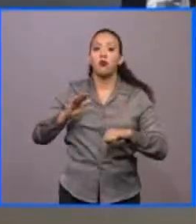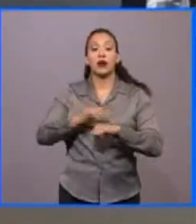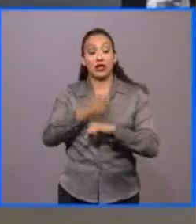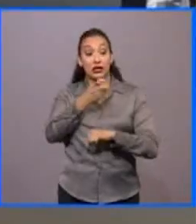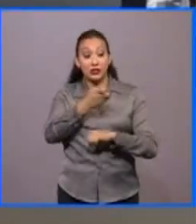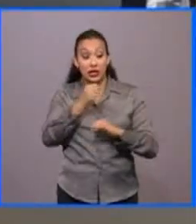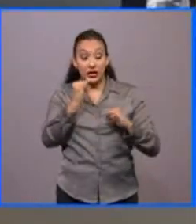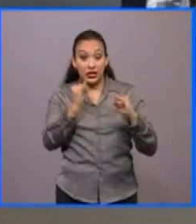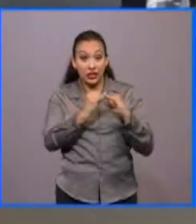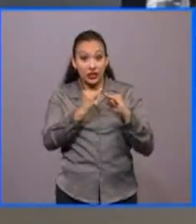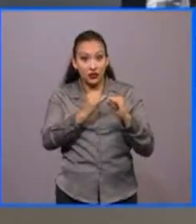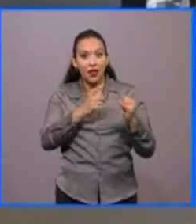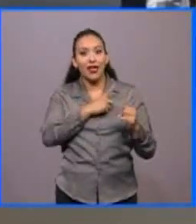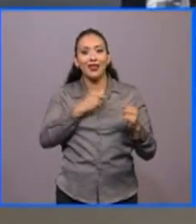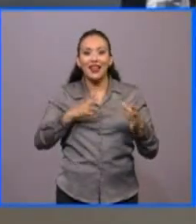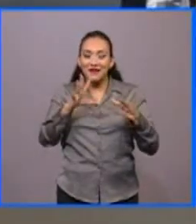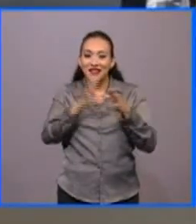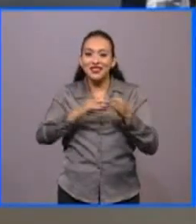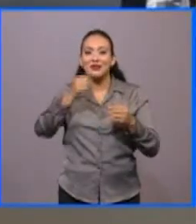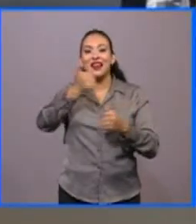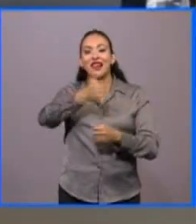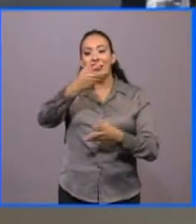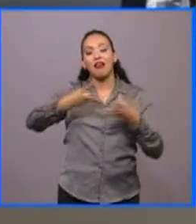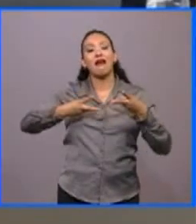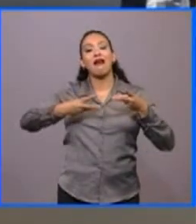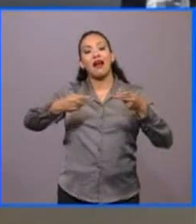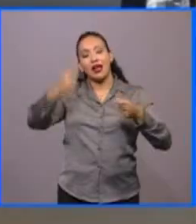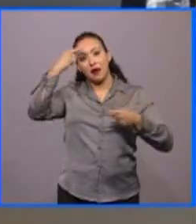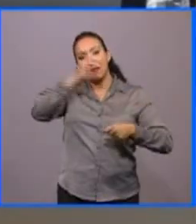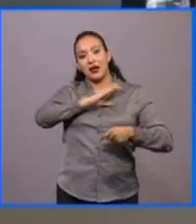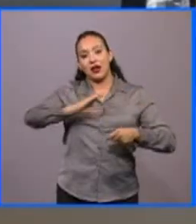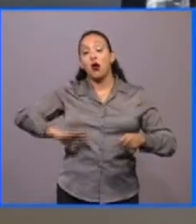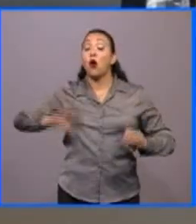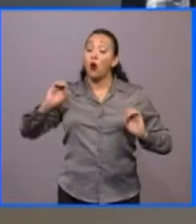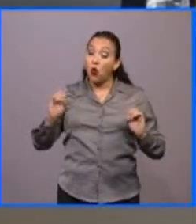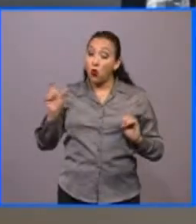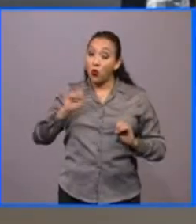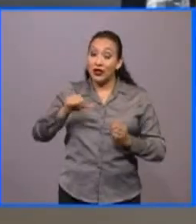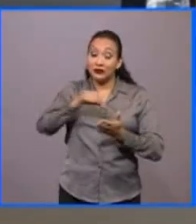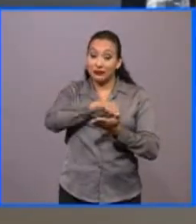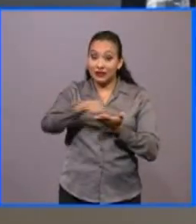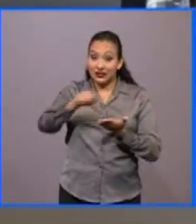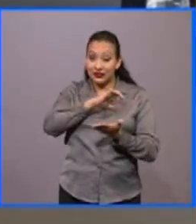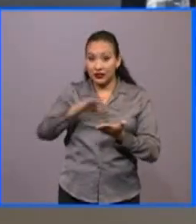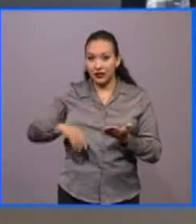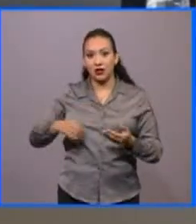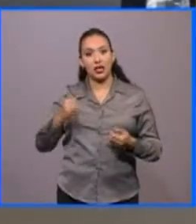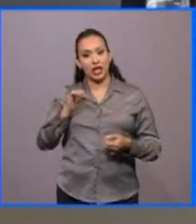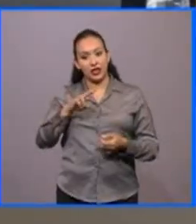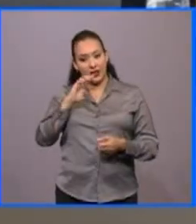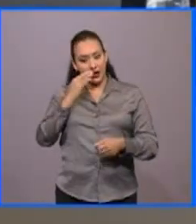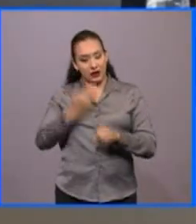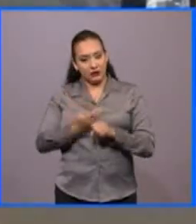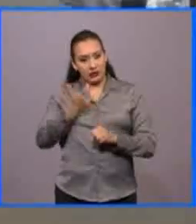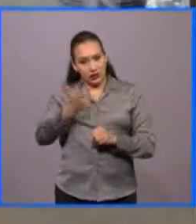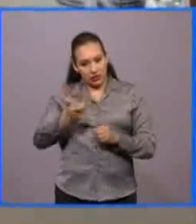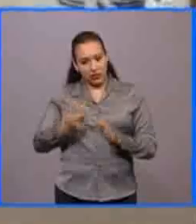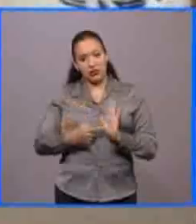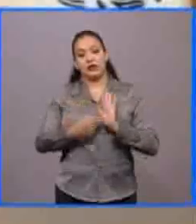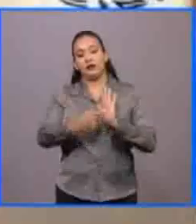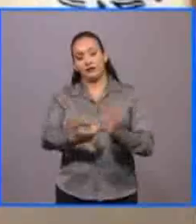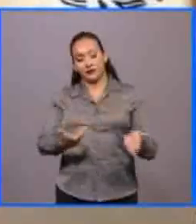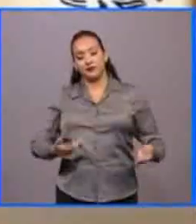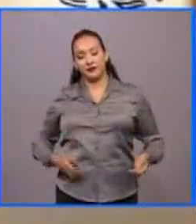institución corresponde declarar la validez de cada elección o la cancelación, en su caso, de las candidaturas. Con información de José Luis